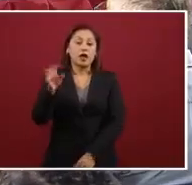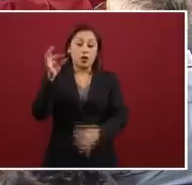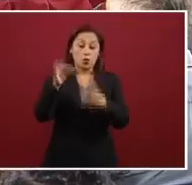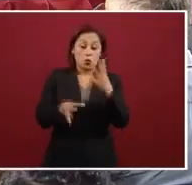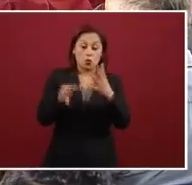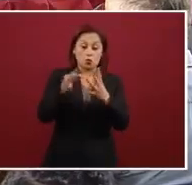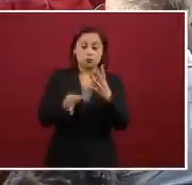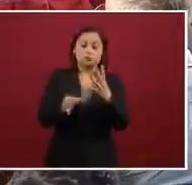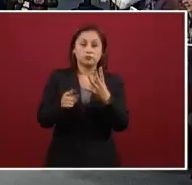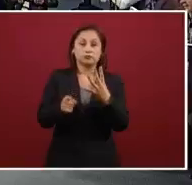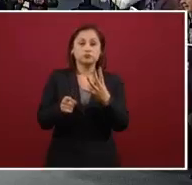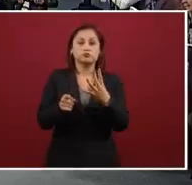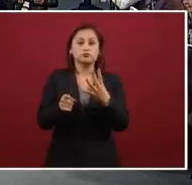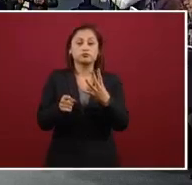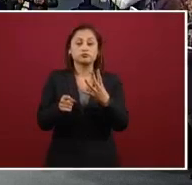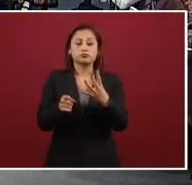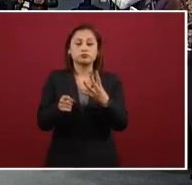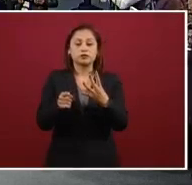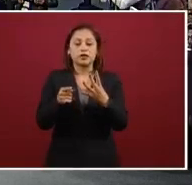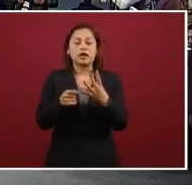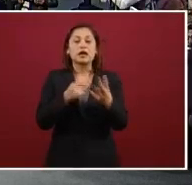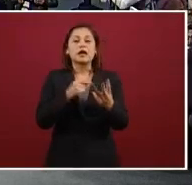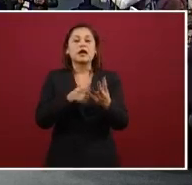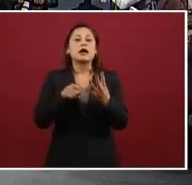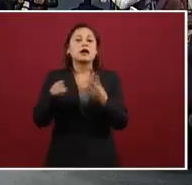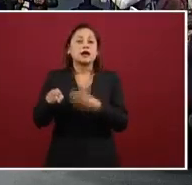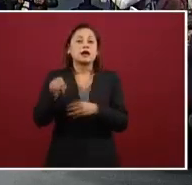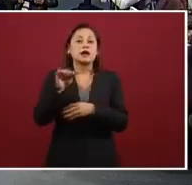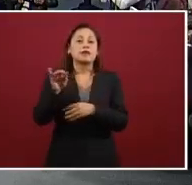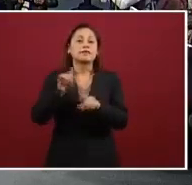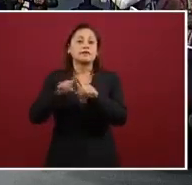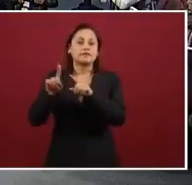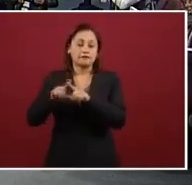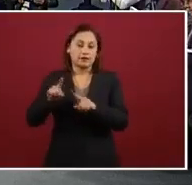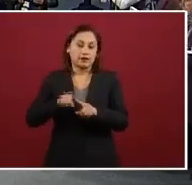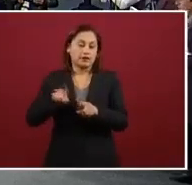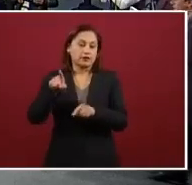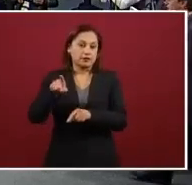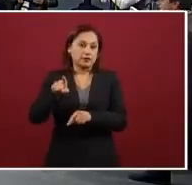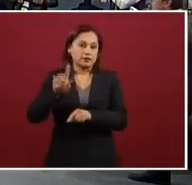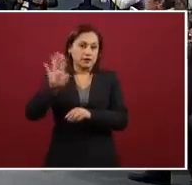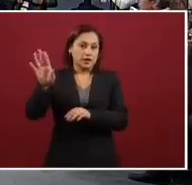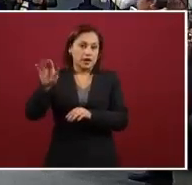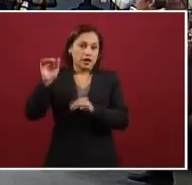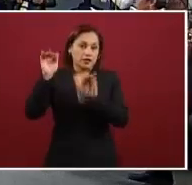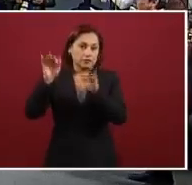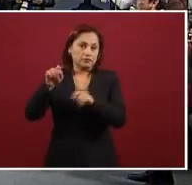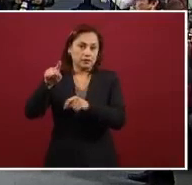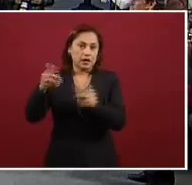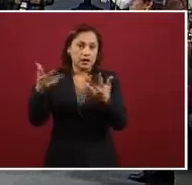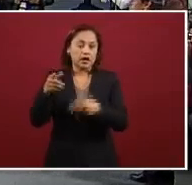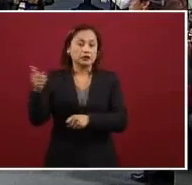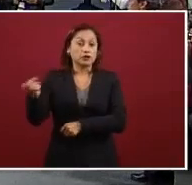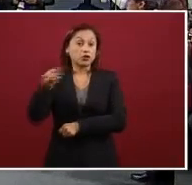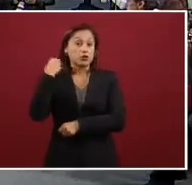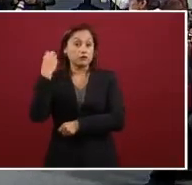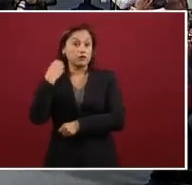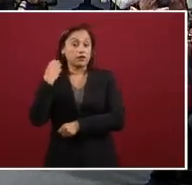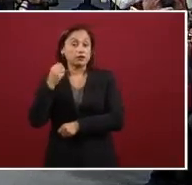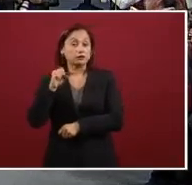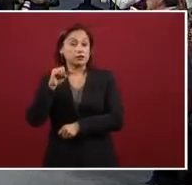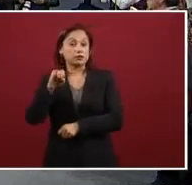los actos ya se hace. Sí, pero las conferencias no. Bueno. No,